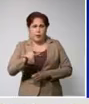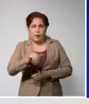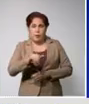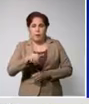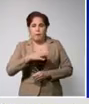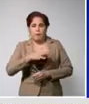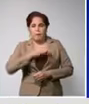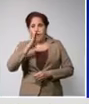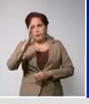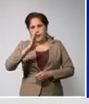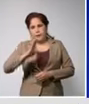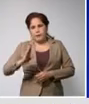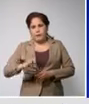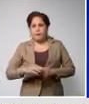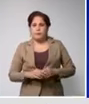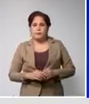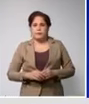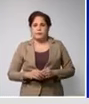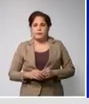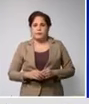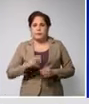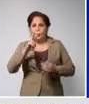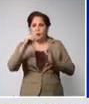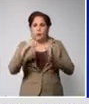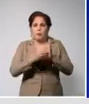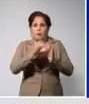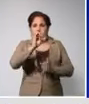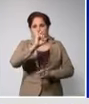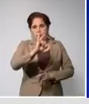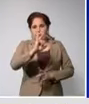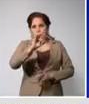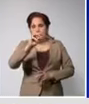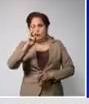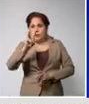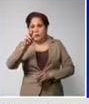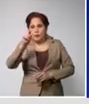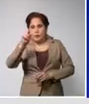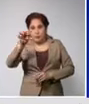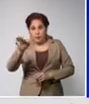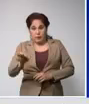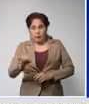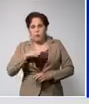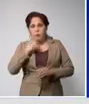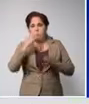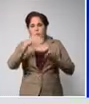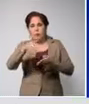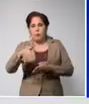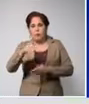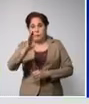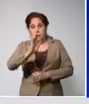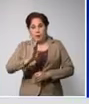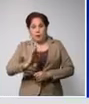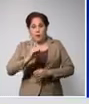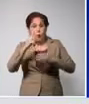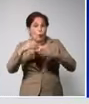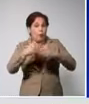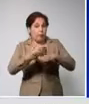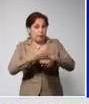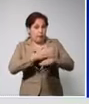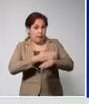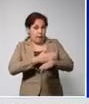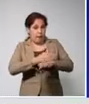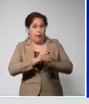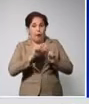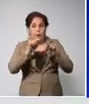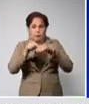Brasil, con 2.730 fallecidos en las últimas 24 horas.